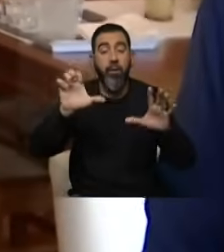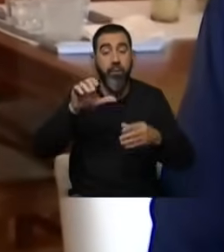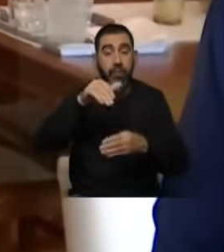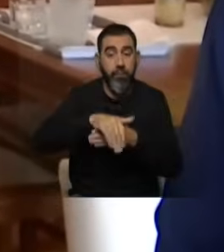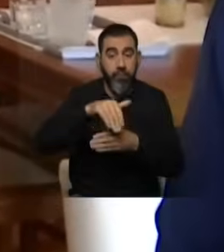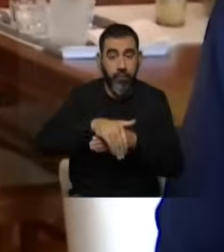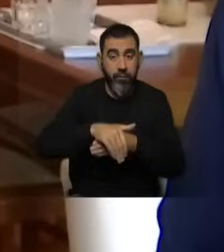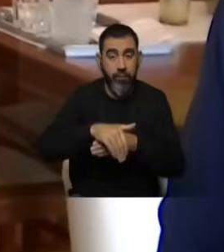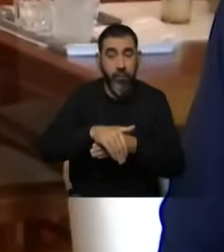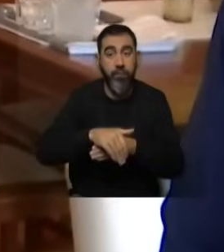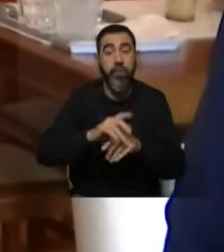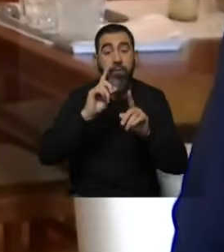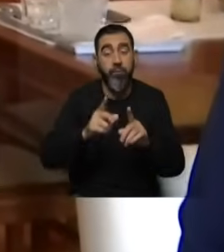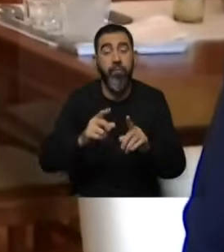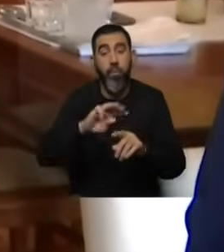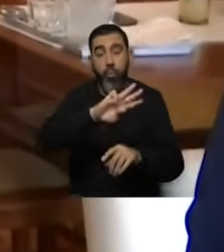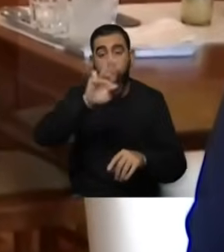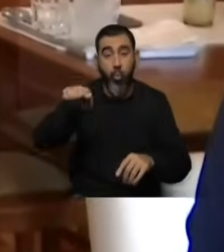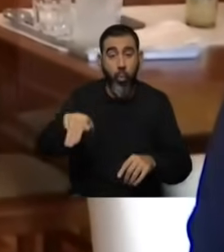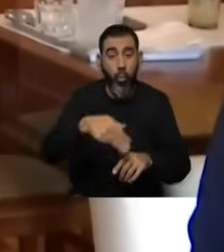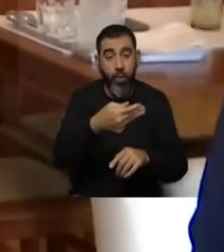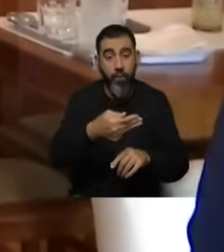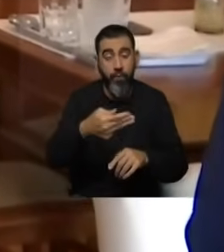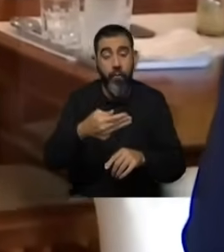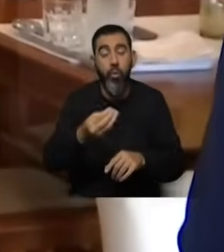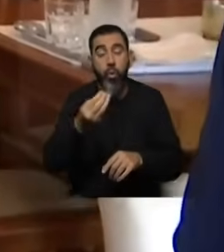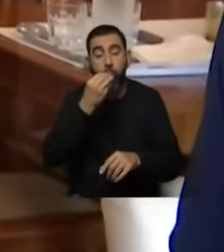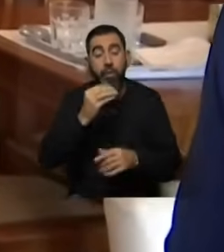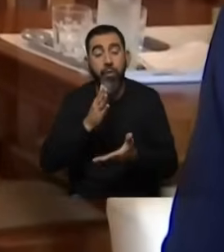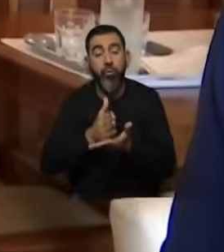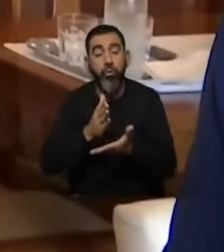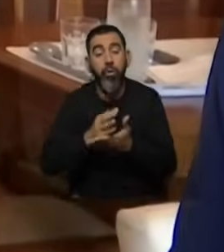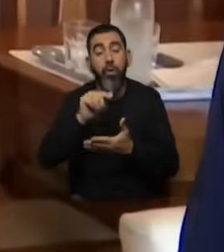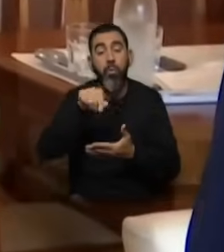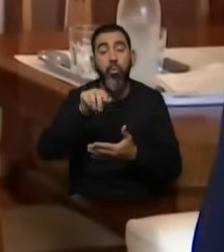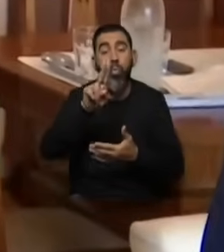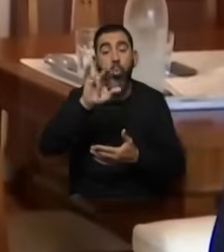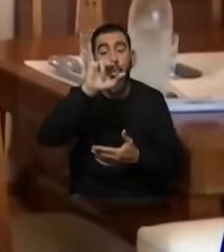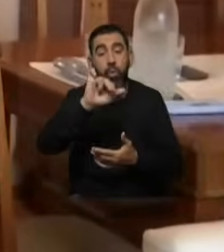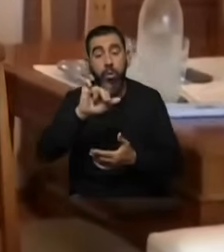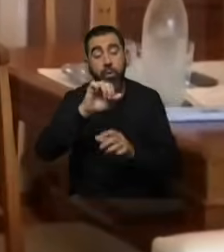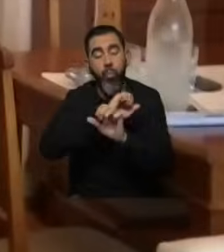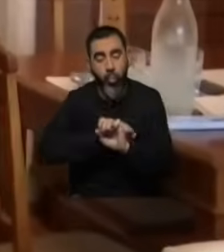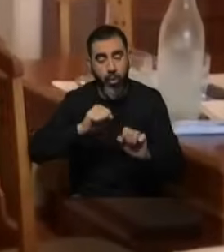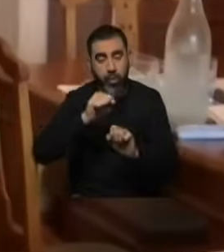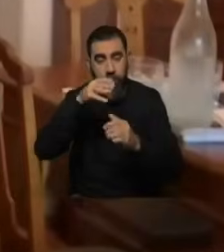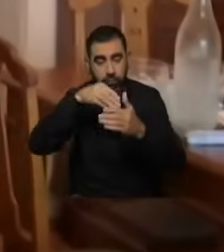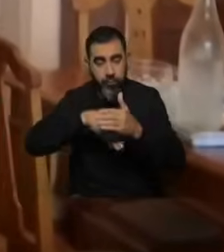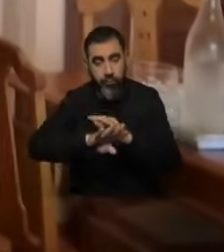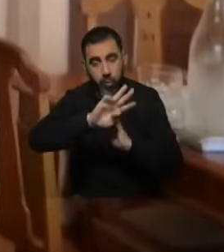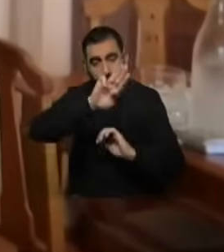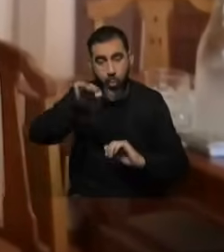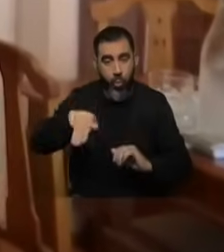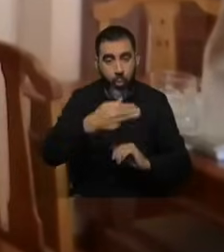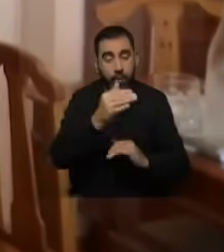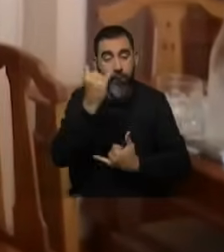reiteramos y a través de una web es comida solidaria allí pueden acceder también